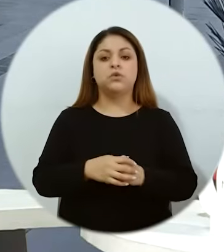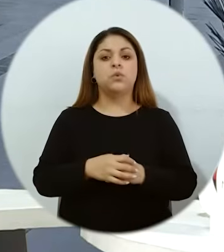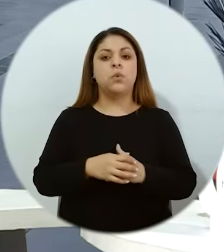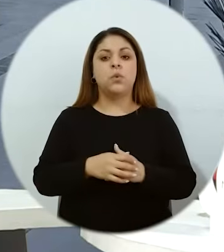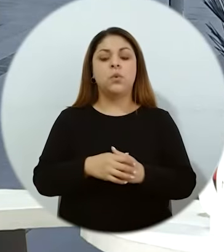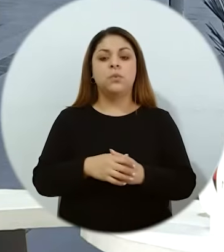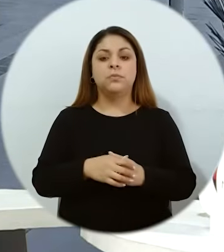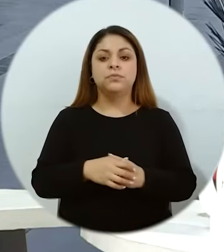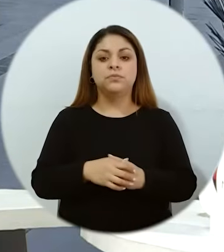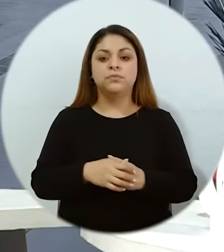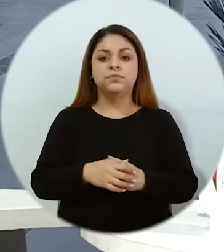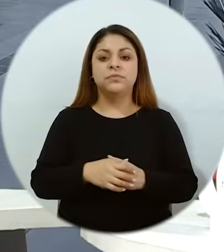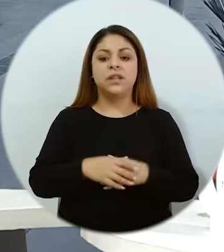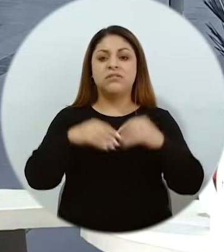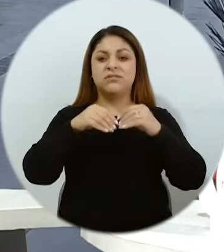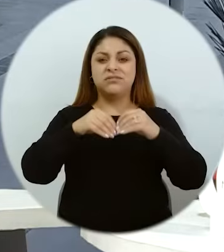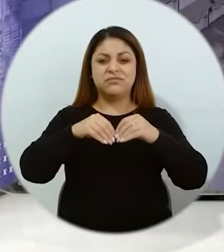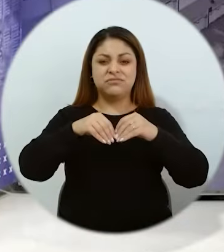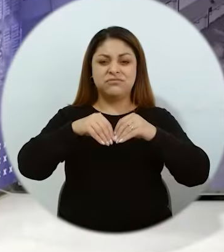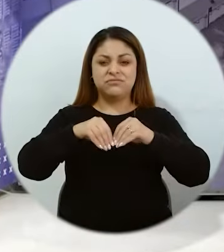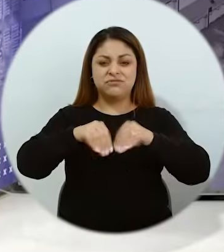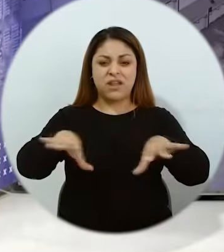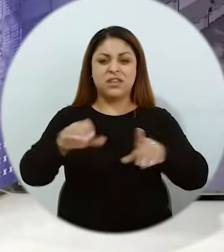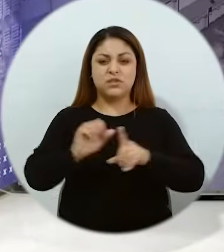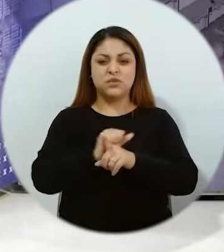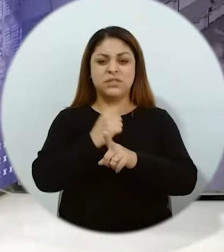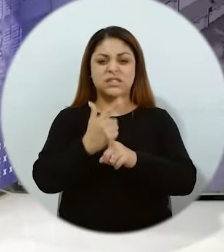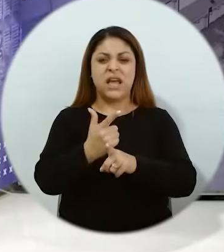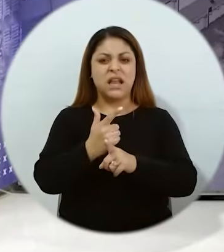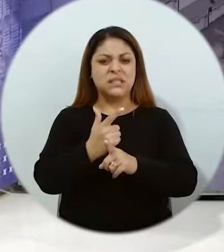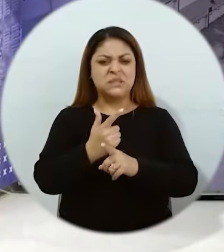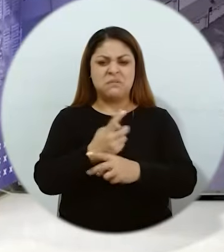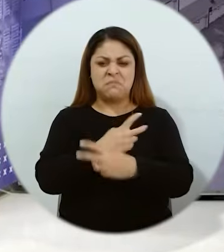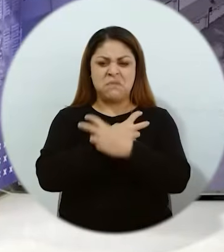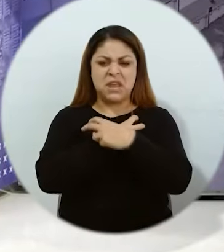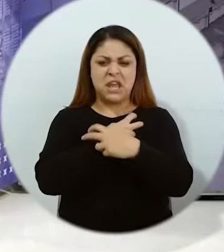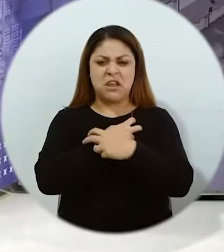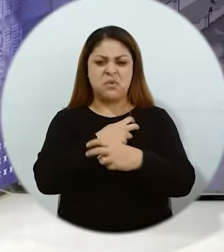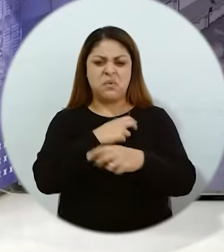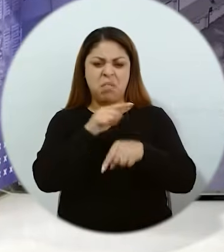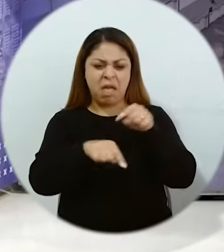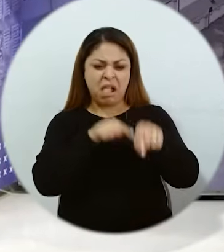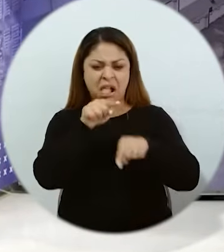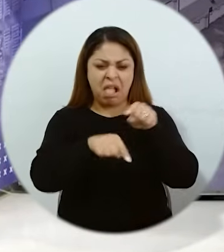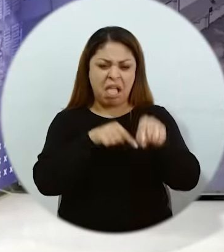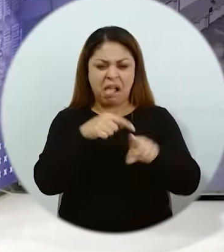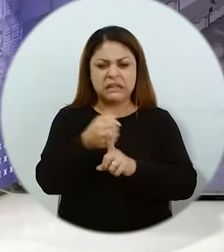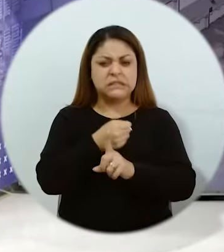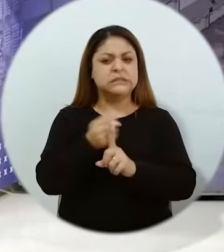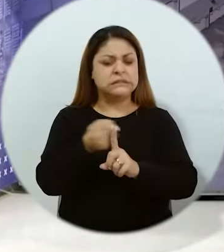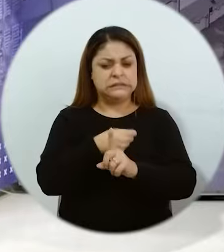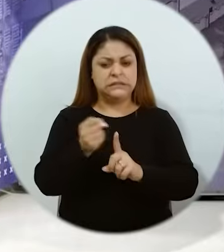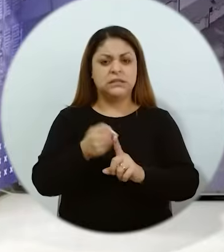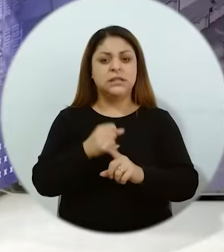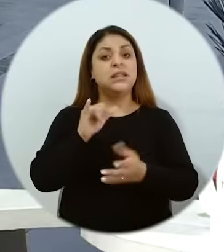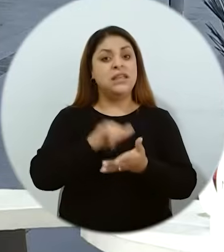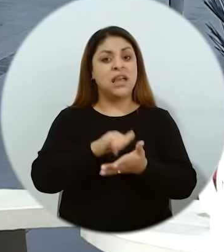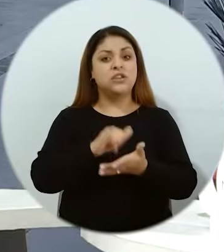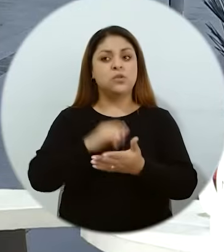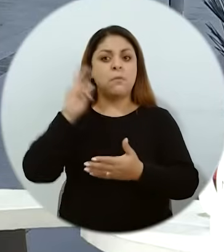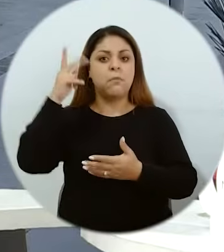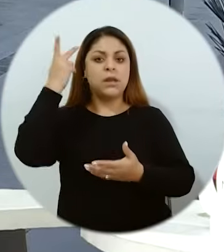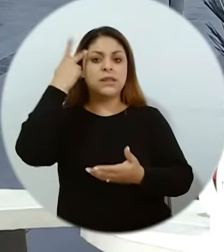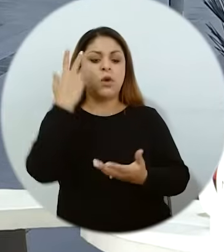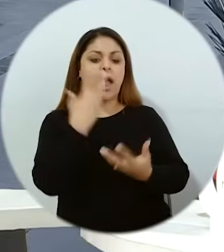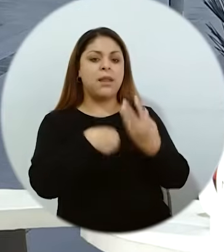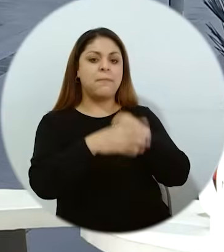Sin información, verificada. En unas redes sociales cada vez más venenosas y agresivas. Y de